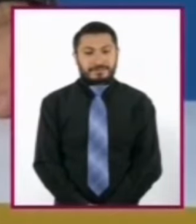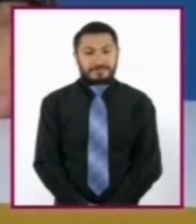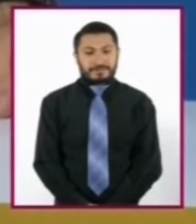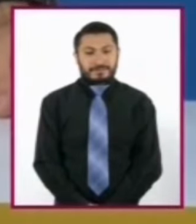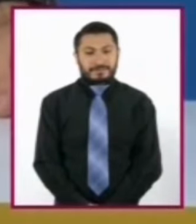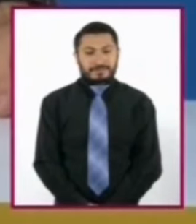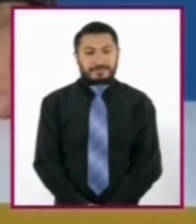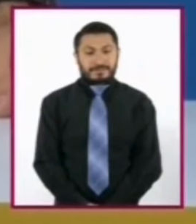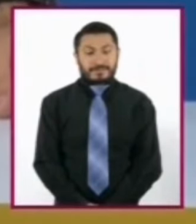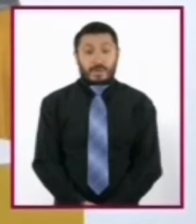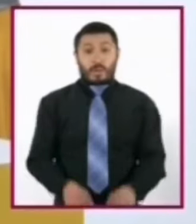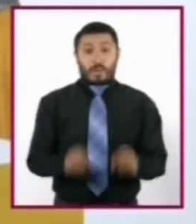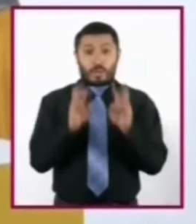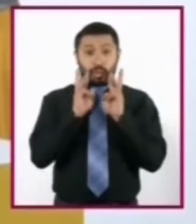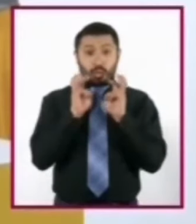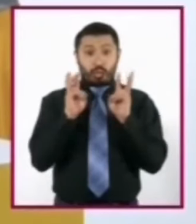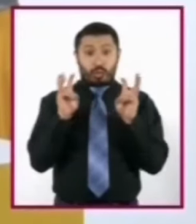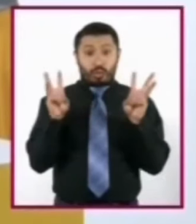Órale.